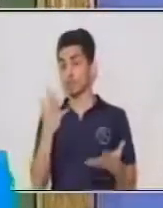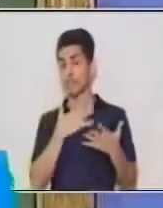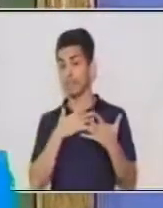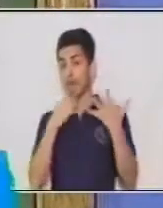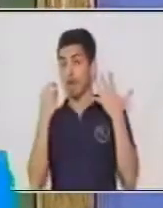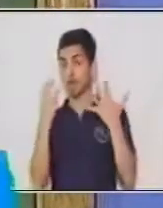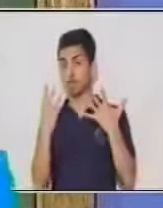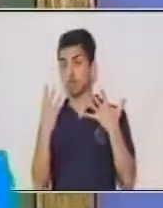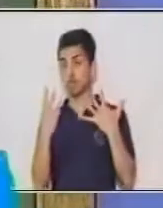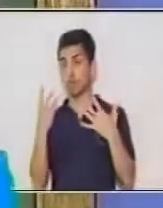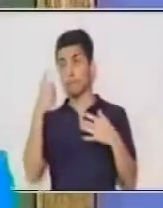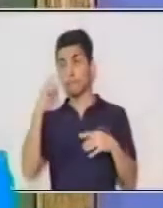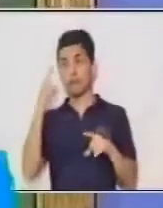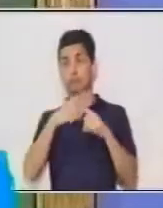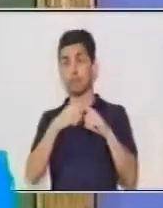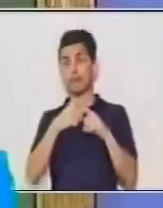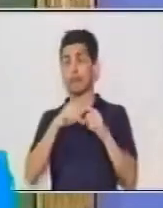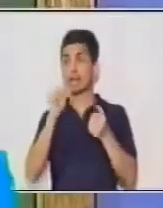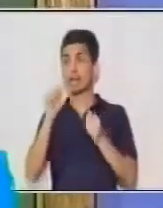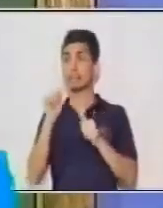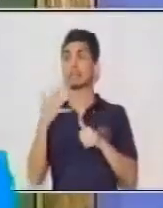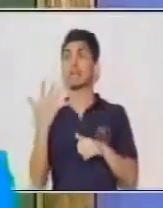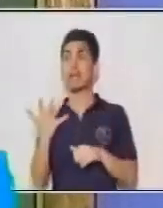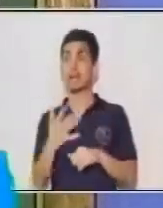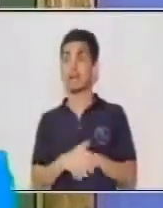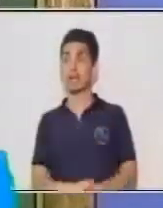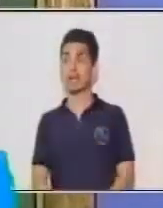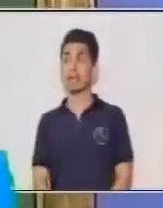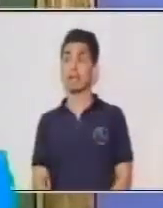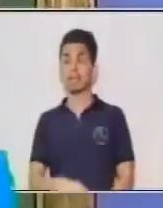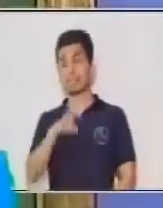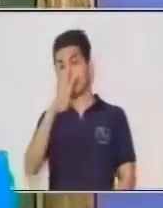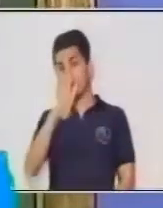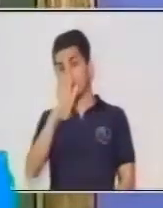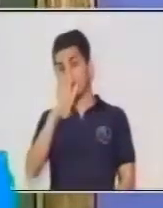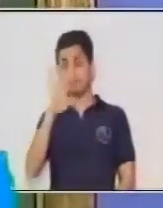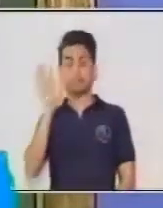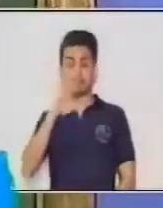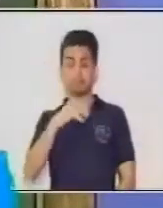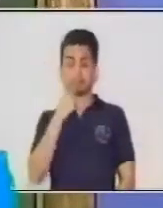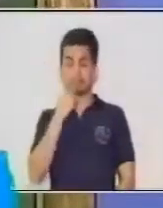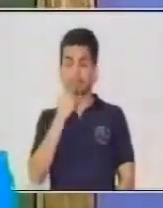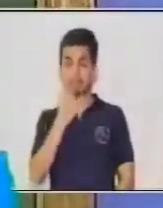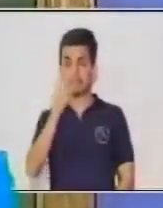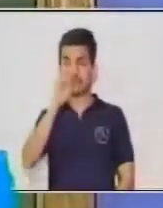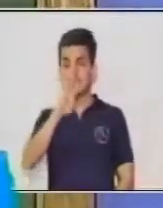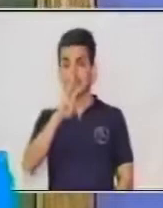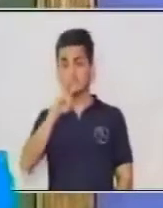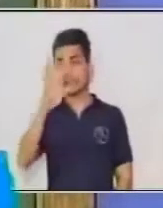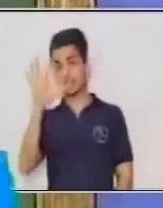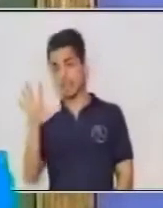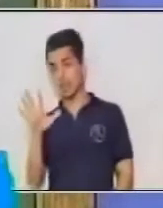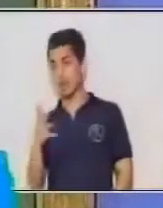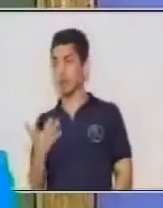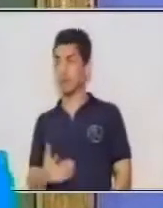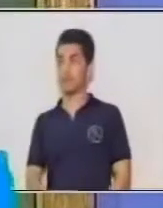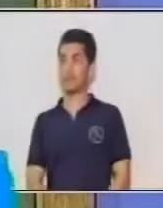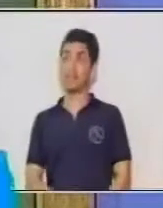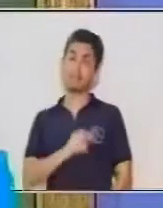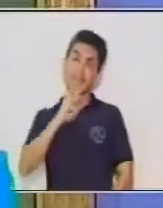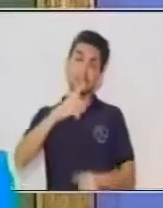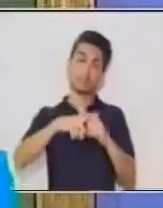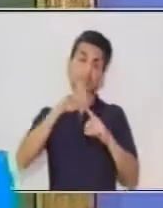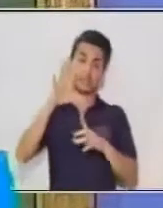15. Excelente. 3 y 5. Ahora observemos